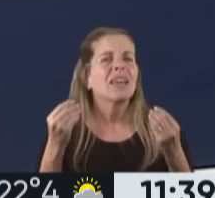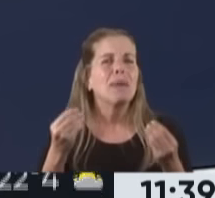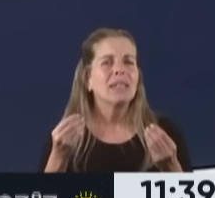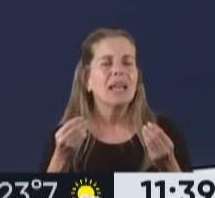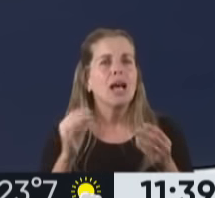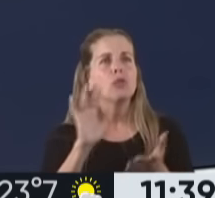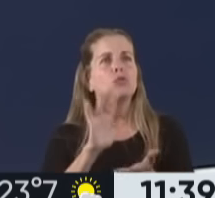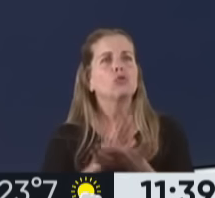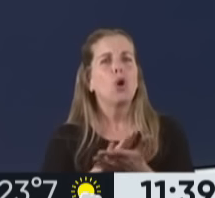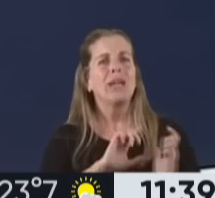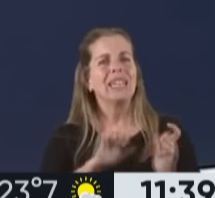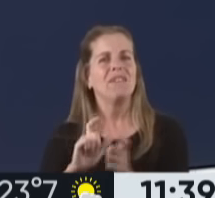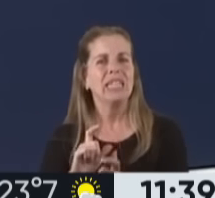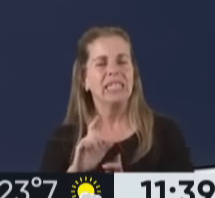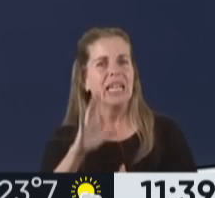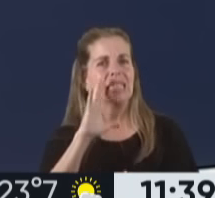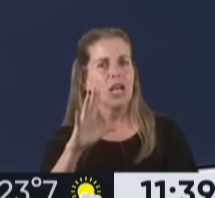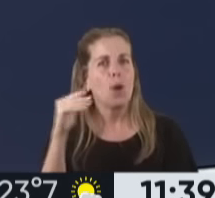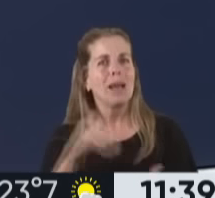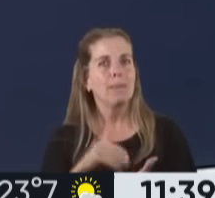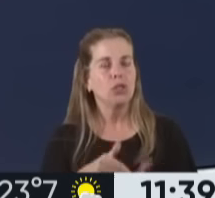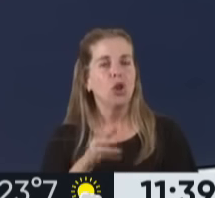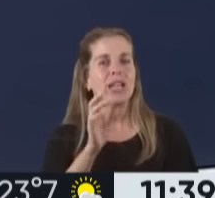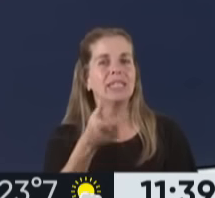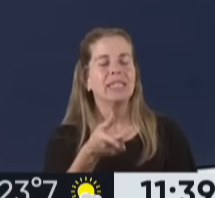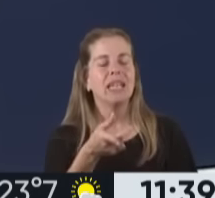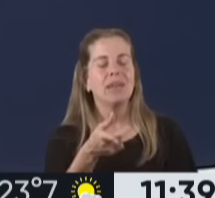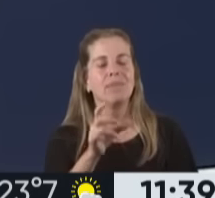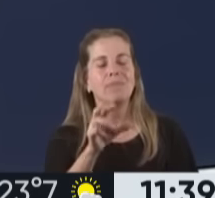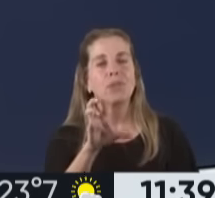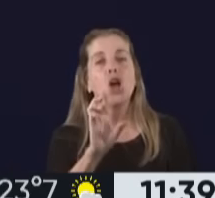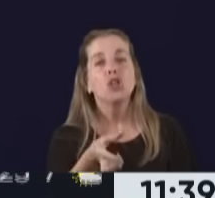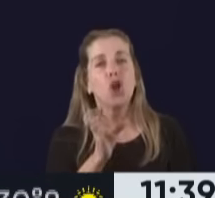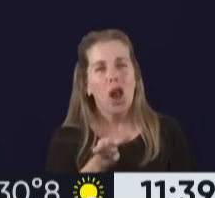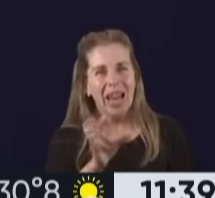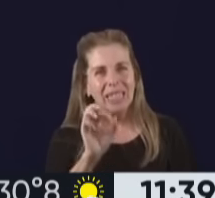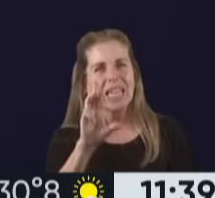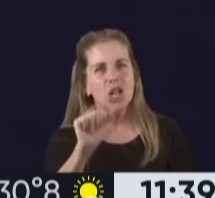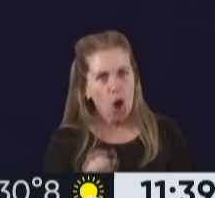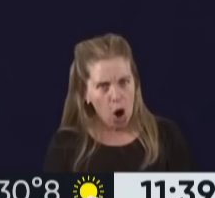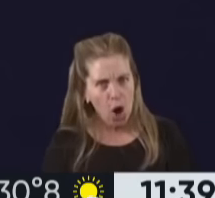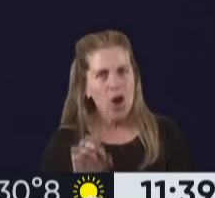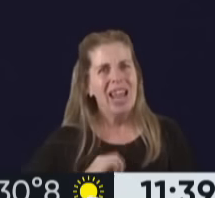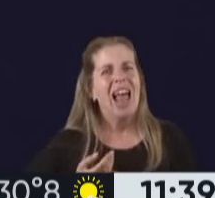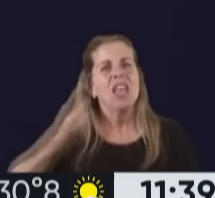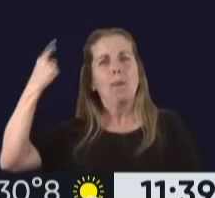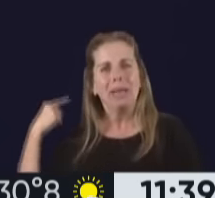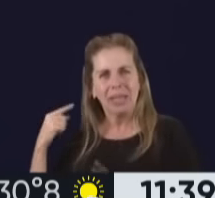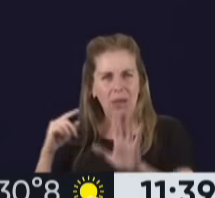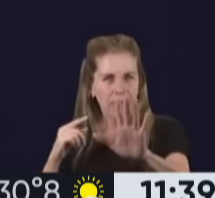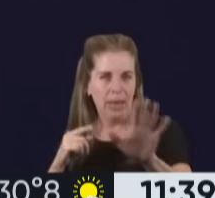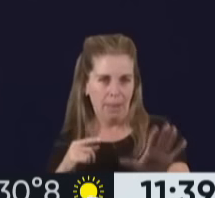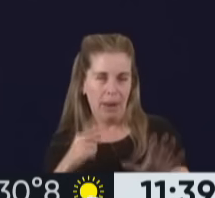5.000 millones de dólares en oro al exterior en 2024? Bueno, me ha mezclado todas las preguntas, pero vamos a